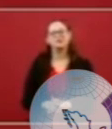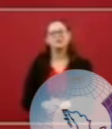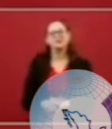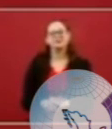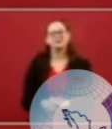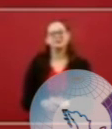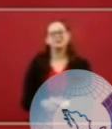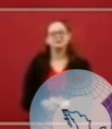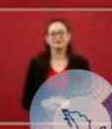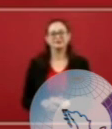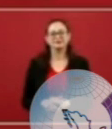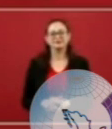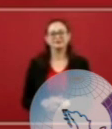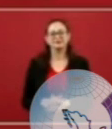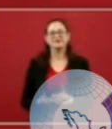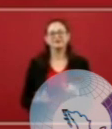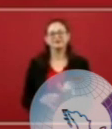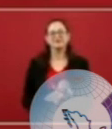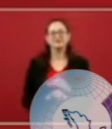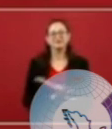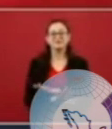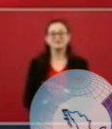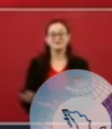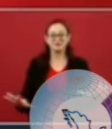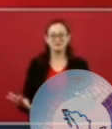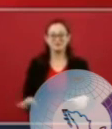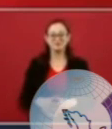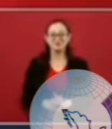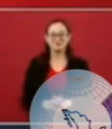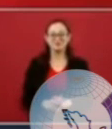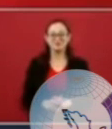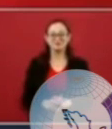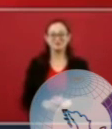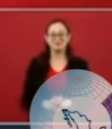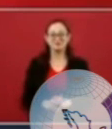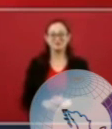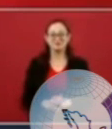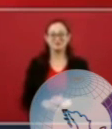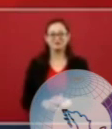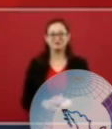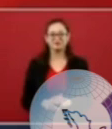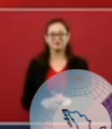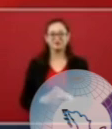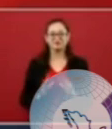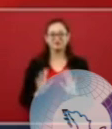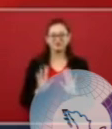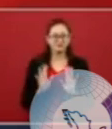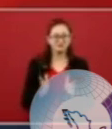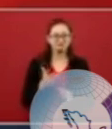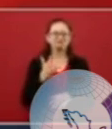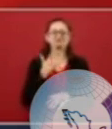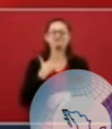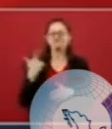Se va a informar de que ya se estabilizó el abasto